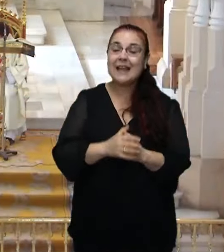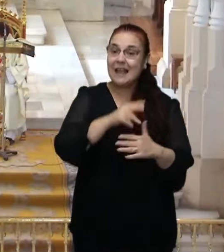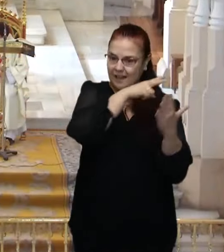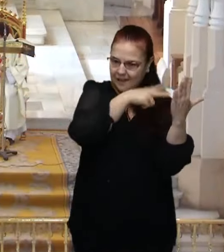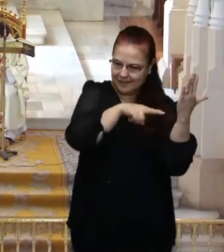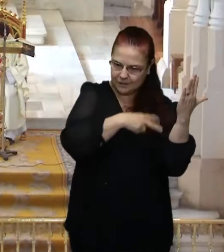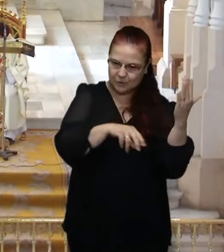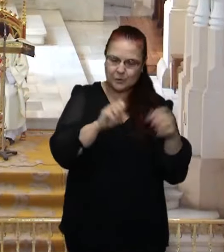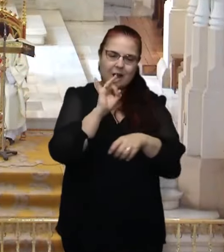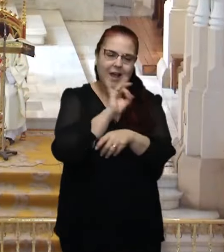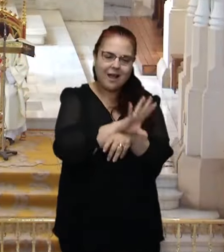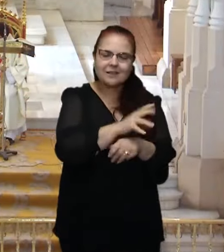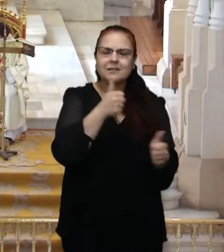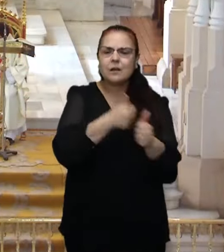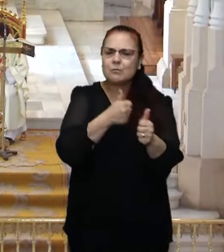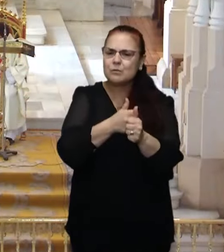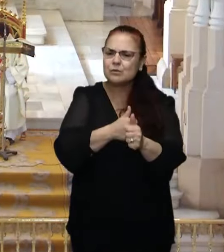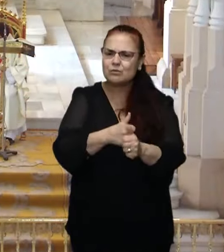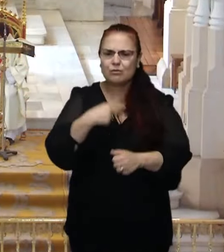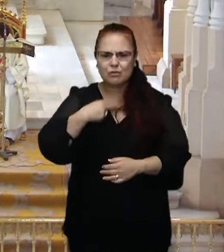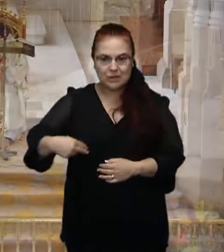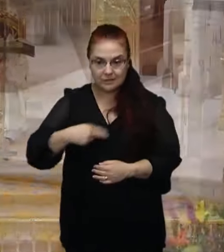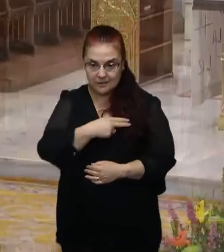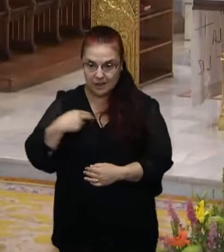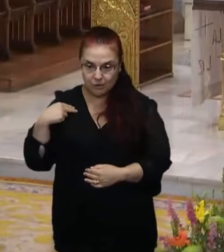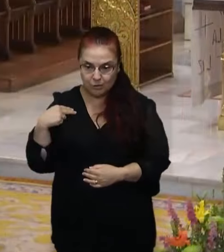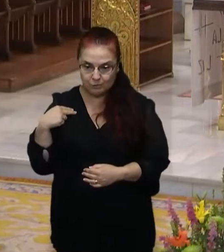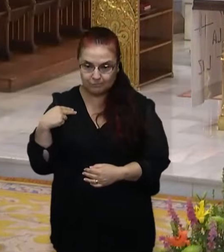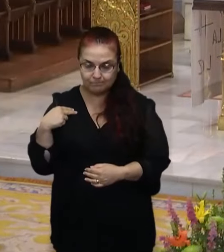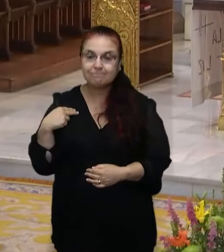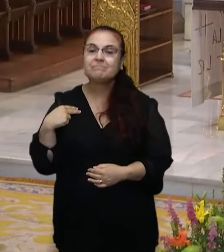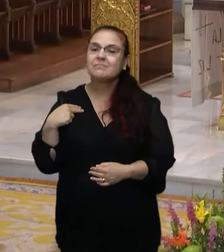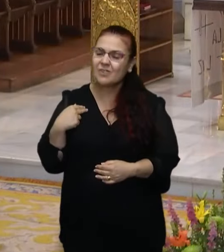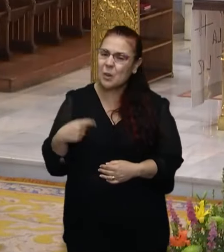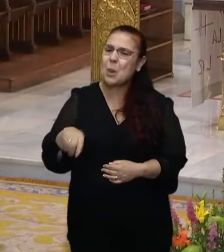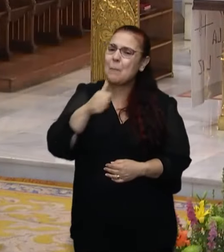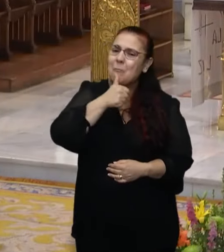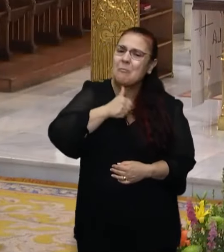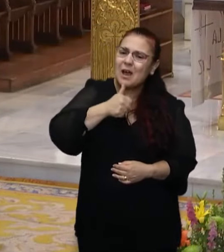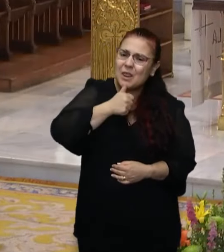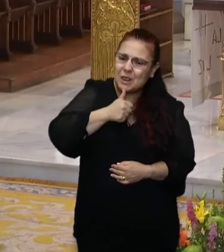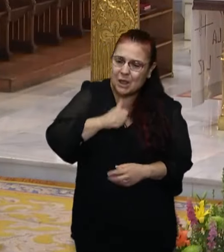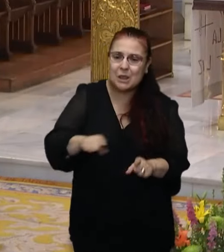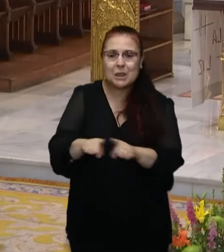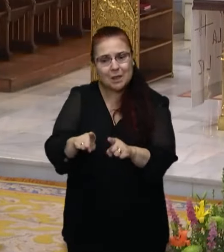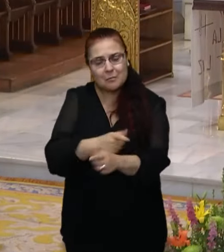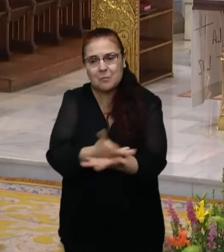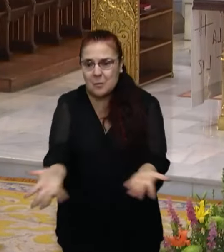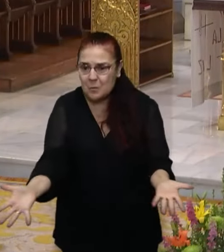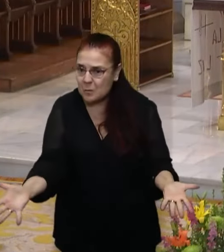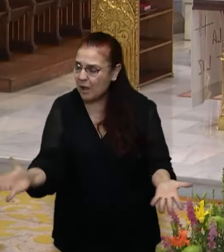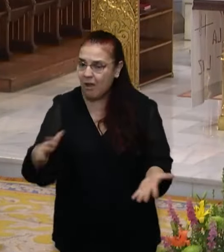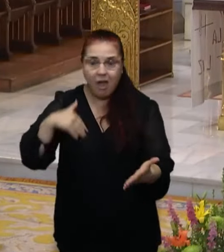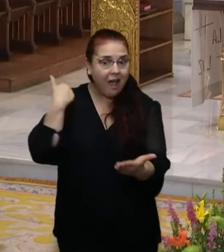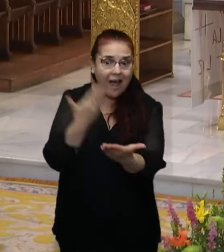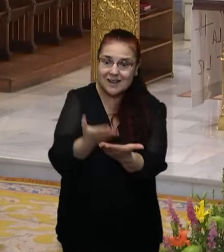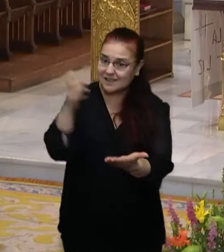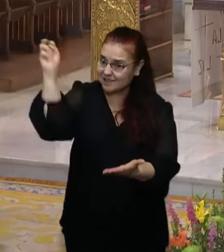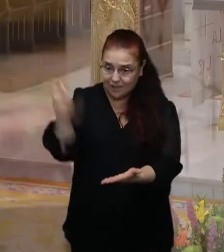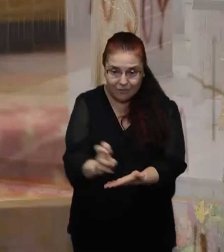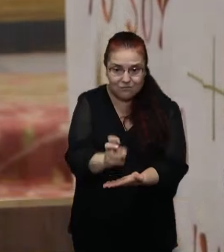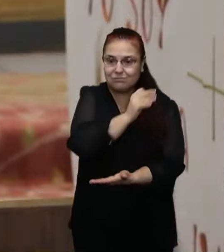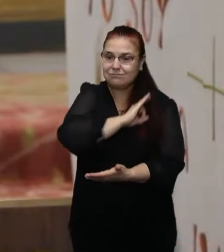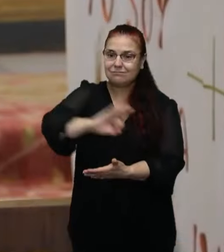Lectura de la carta del apóstol Santiago. Tened paciencia, hermanos, hasta la venida del